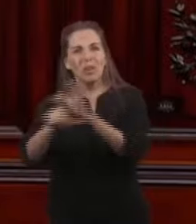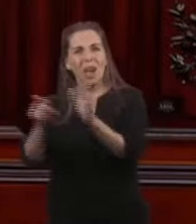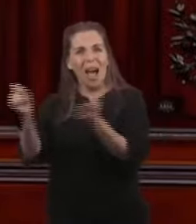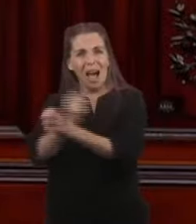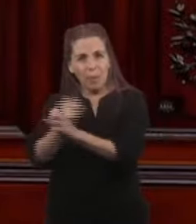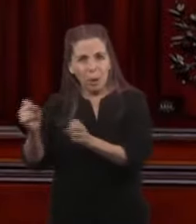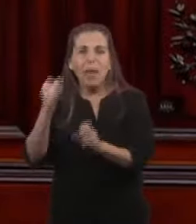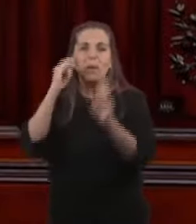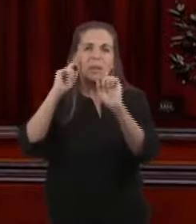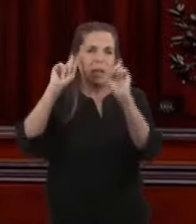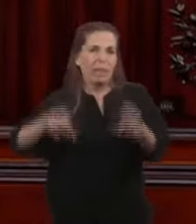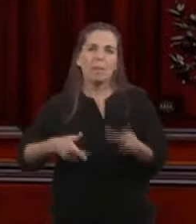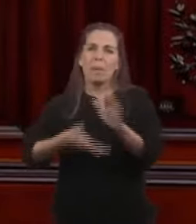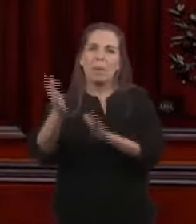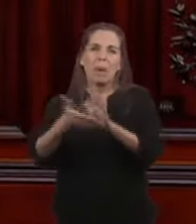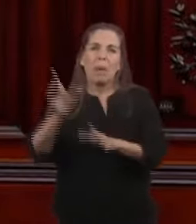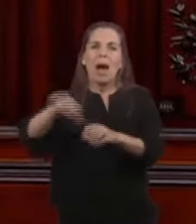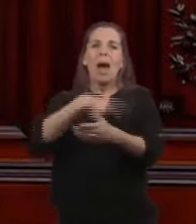equilibrio fiscal